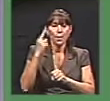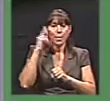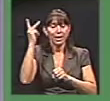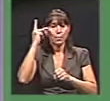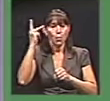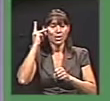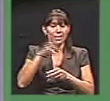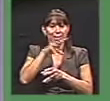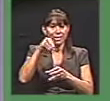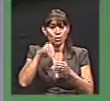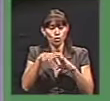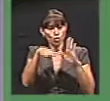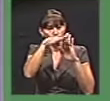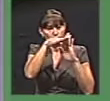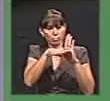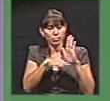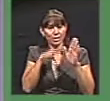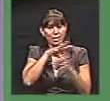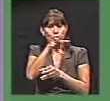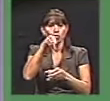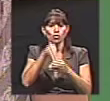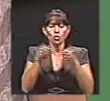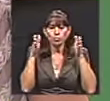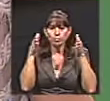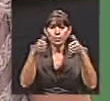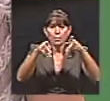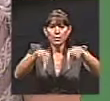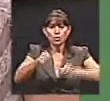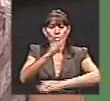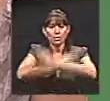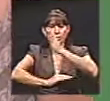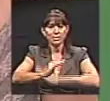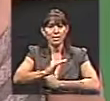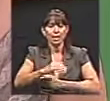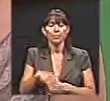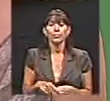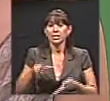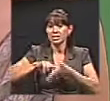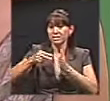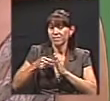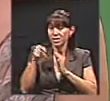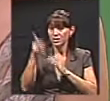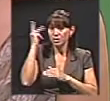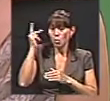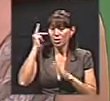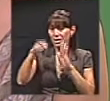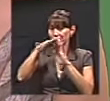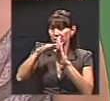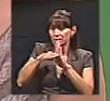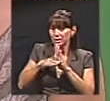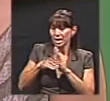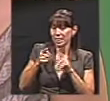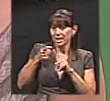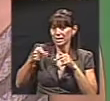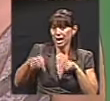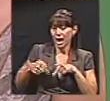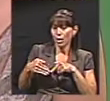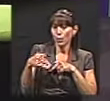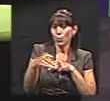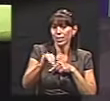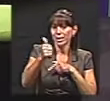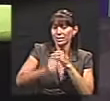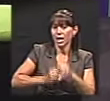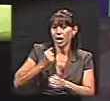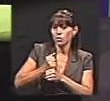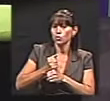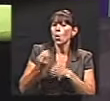políticas de inclusión hacia las personas con discapacidad. Ok, ahora se plantea que entonces estas políticas estén de acá a 10 años. ¿Cómo hacer para que